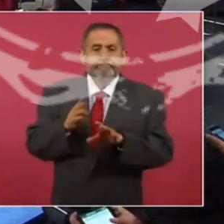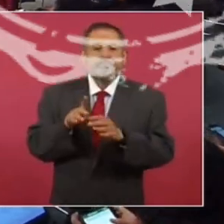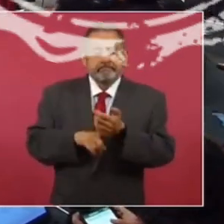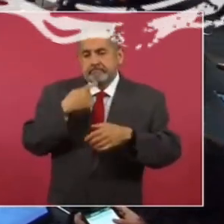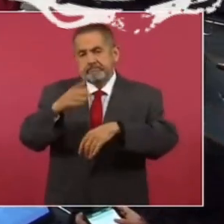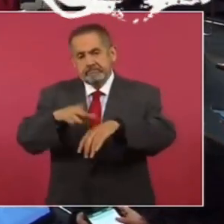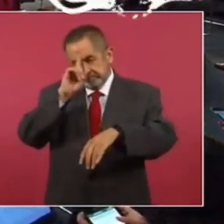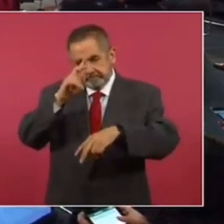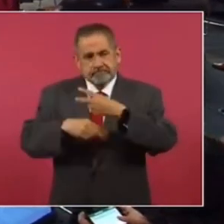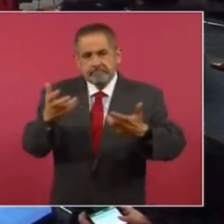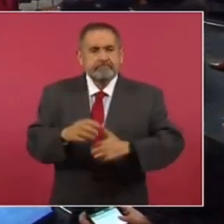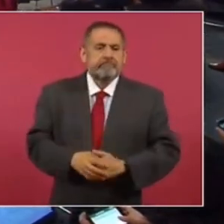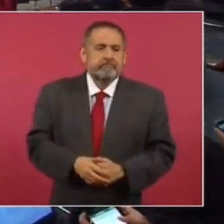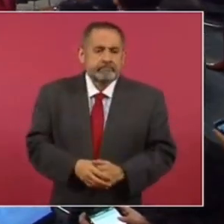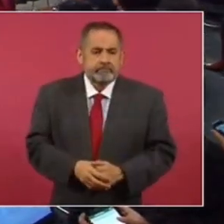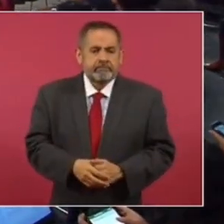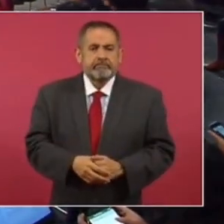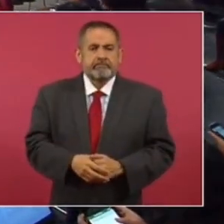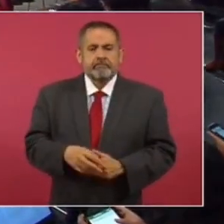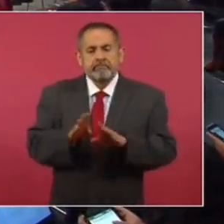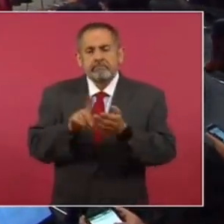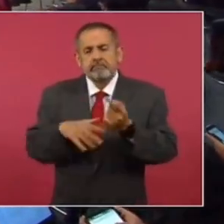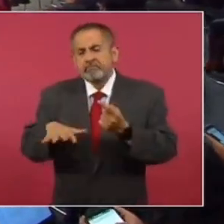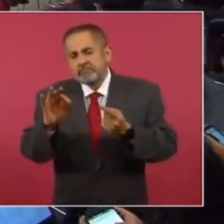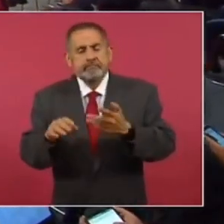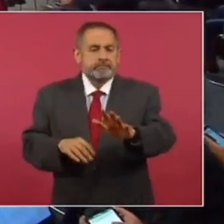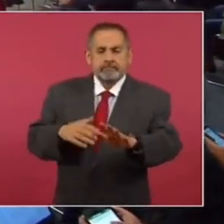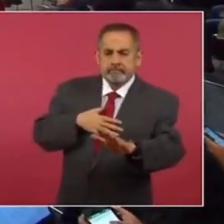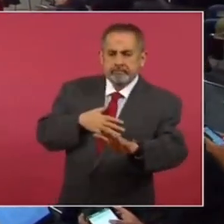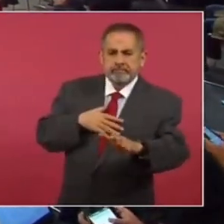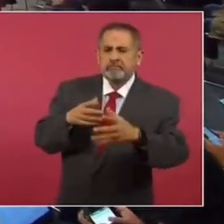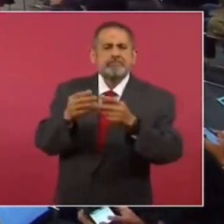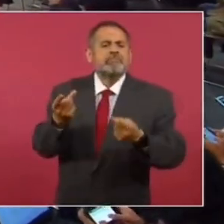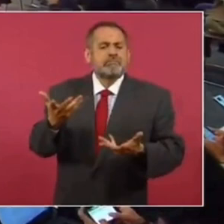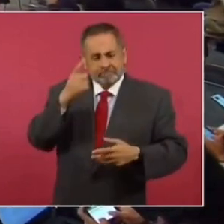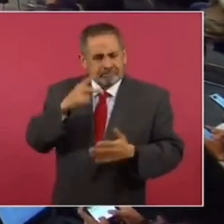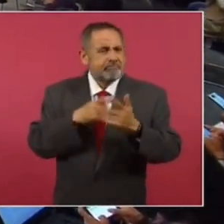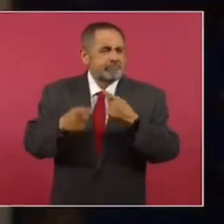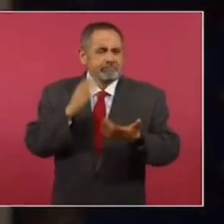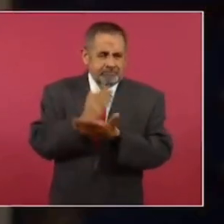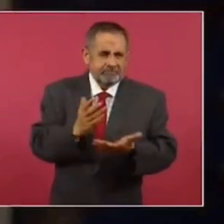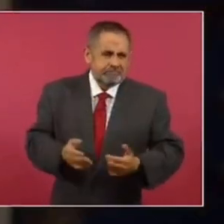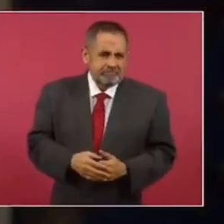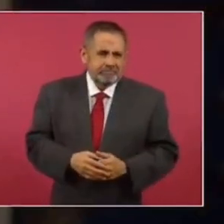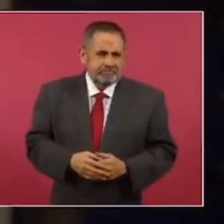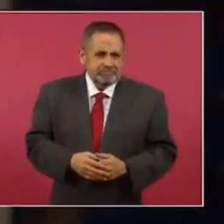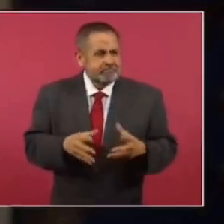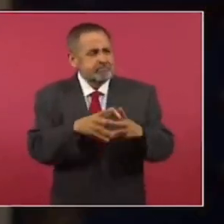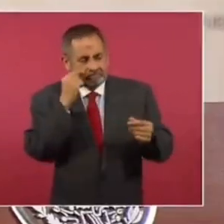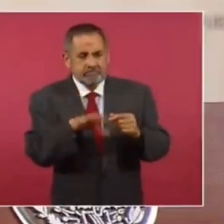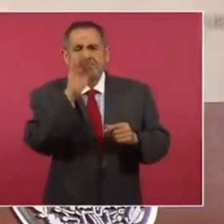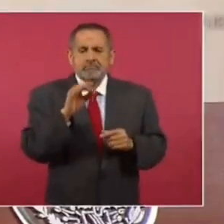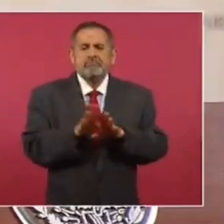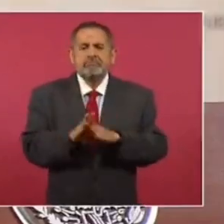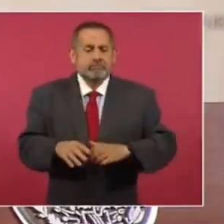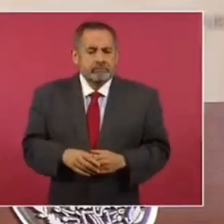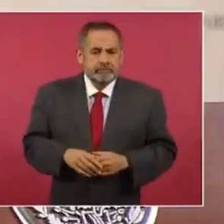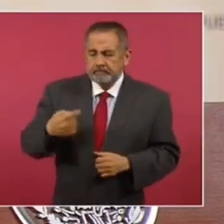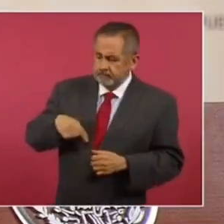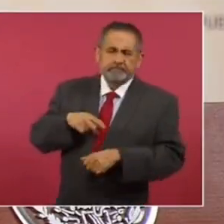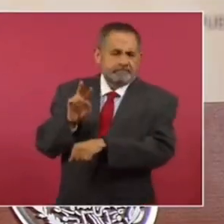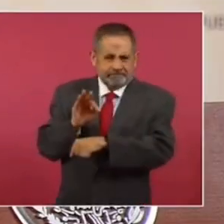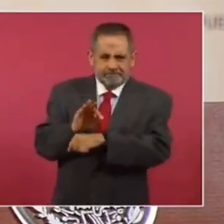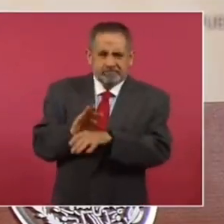¿Qué mensaje les da? ¿Qué acciones se van a tomar Es que para que, tienen pues, y para todo buscar? nuestro apoyo Y las acciones para evitar que puedan o y para garantizar estamos que esto ahora está trabajando en sucediendo. eso,